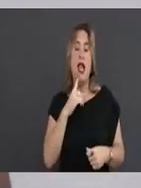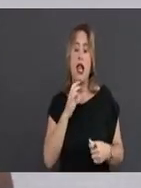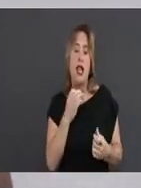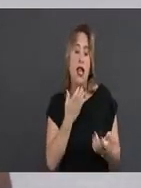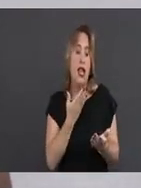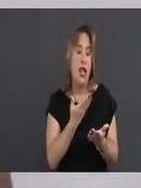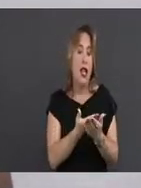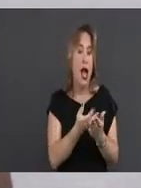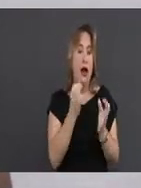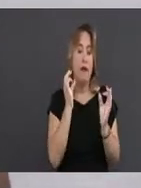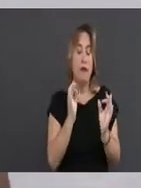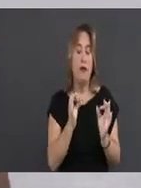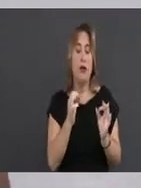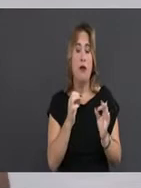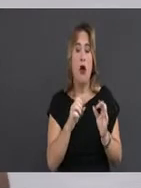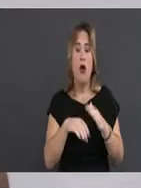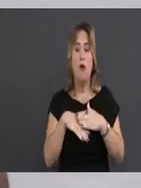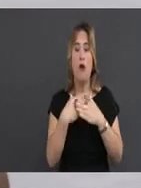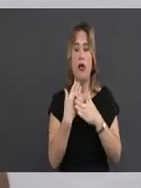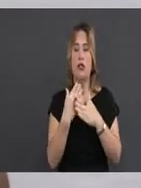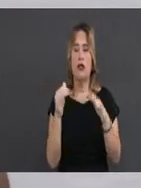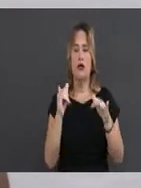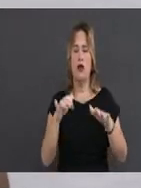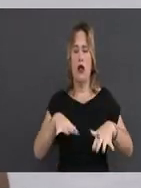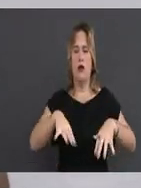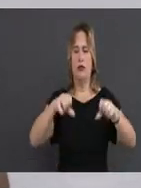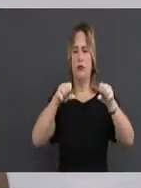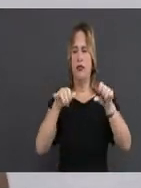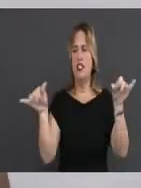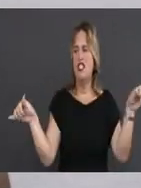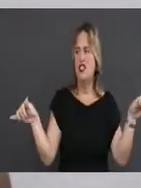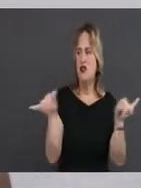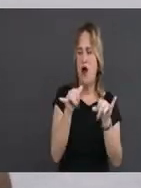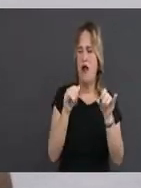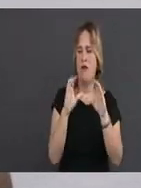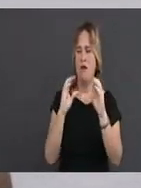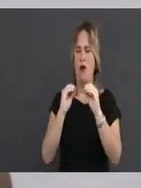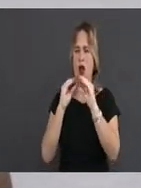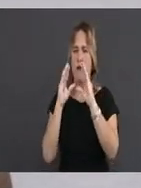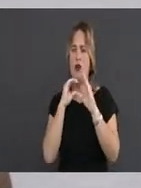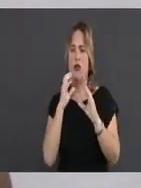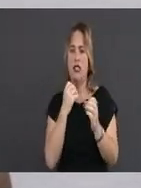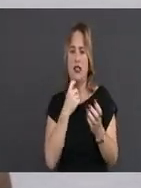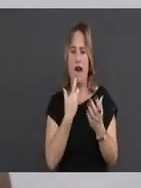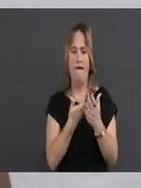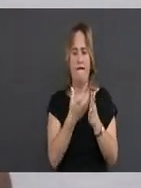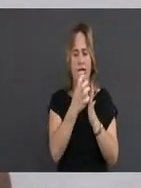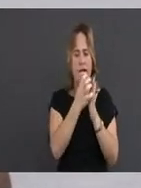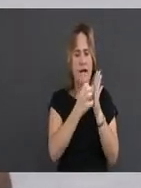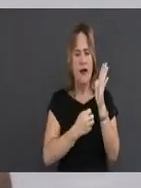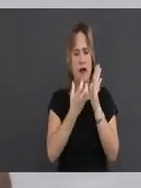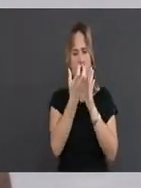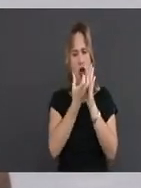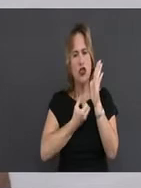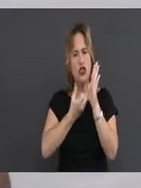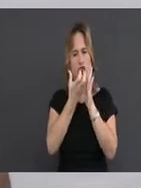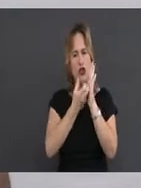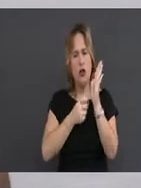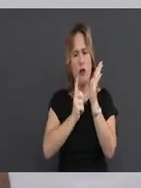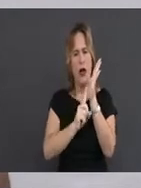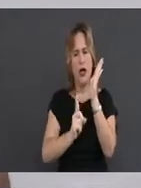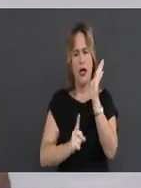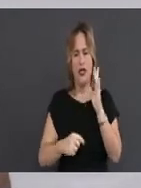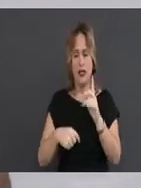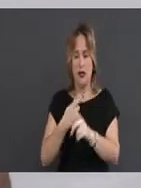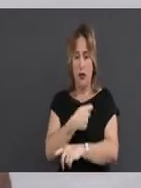se mantiene tanto en el día como en la madrugada. Los niveles de demanda de la población